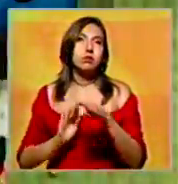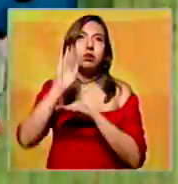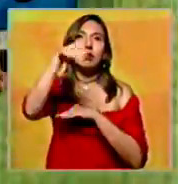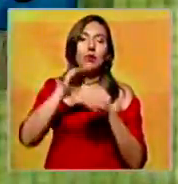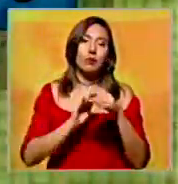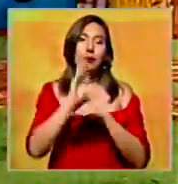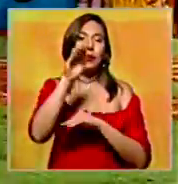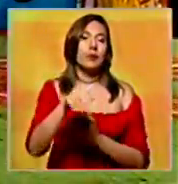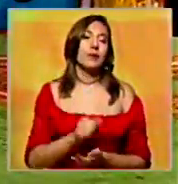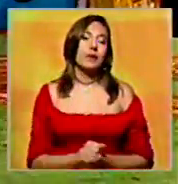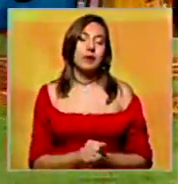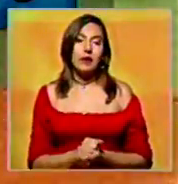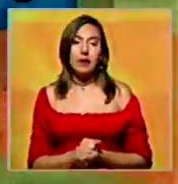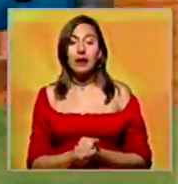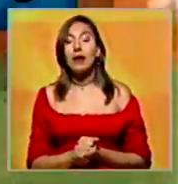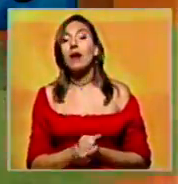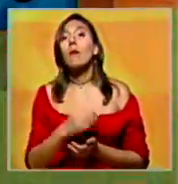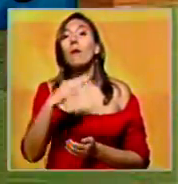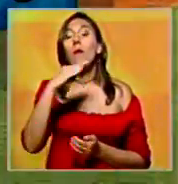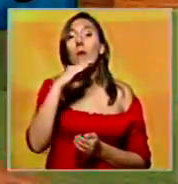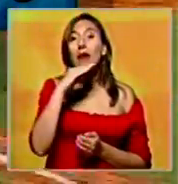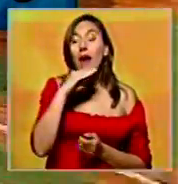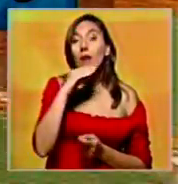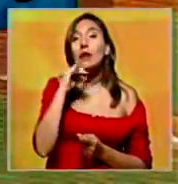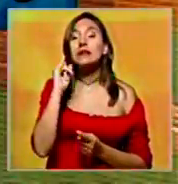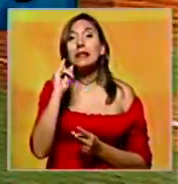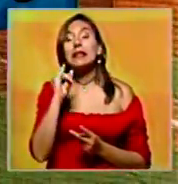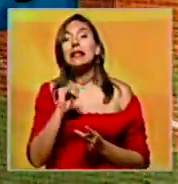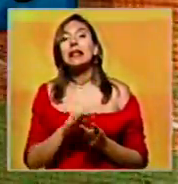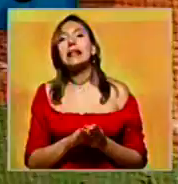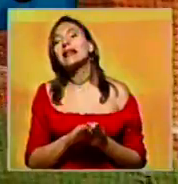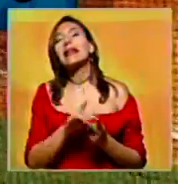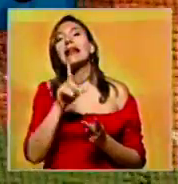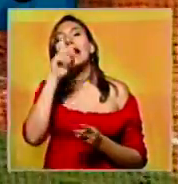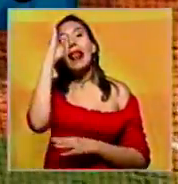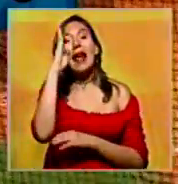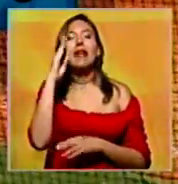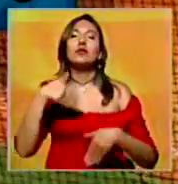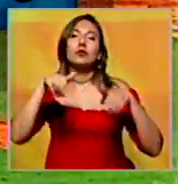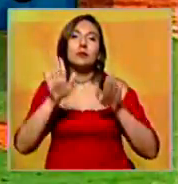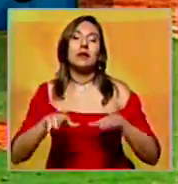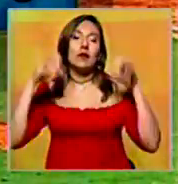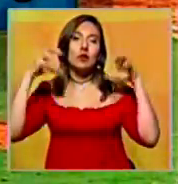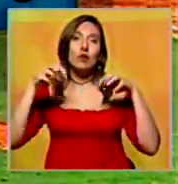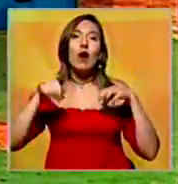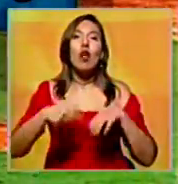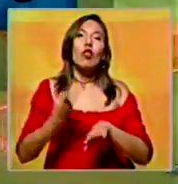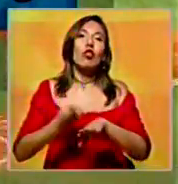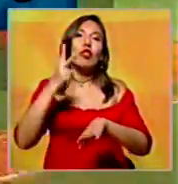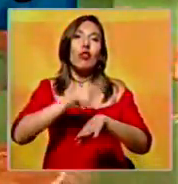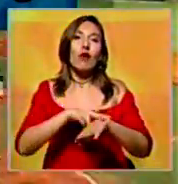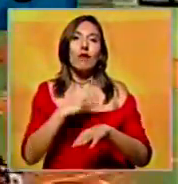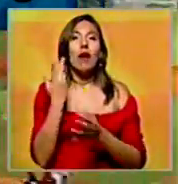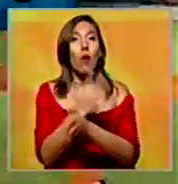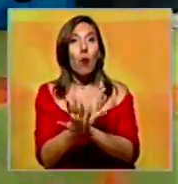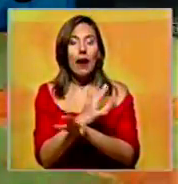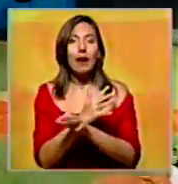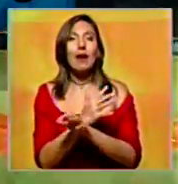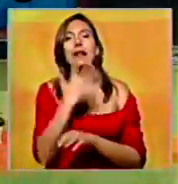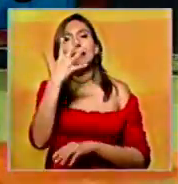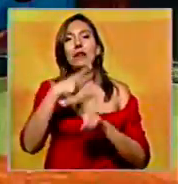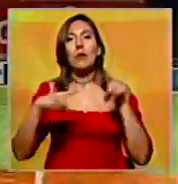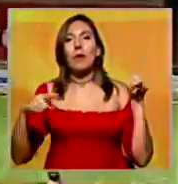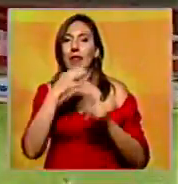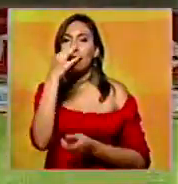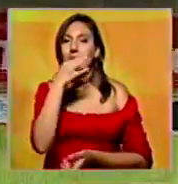y Bravos en Por la Mar se suspendió por lluvia y hoy tendrán doble jornada desde las 5:30 de la tarde. En el resto de